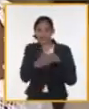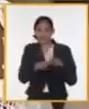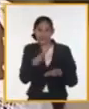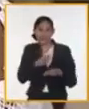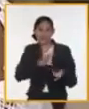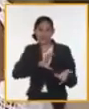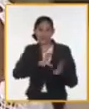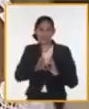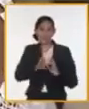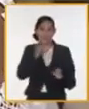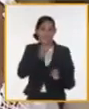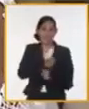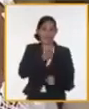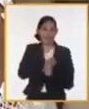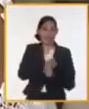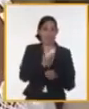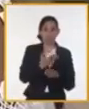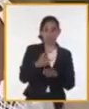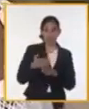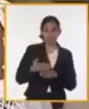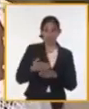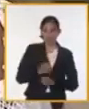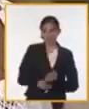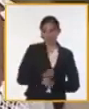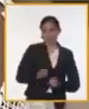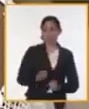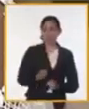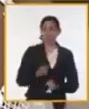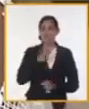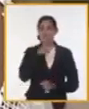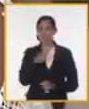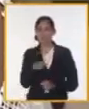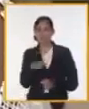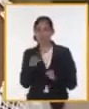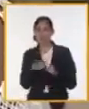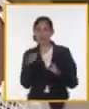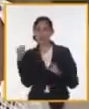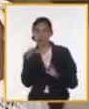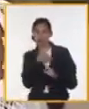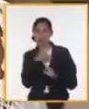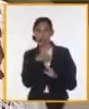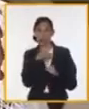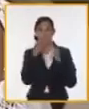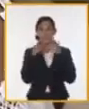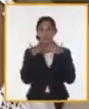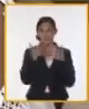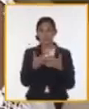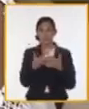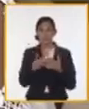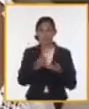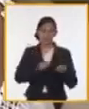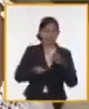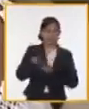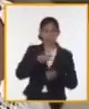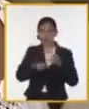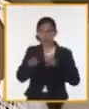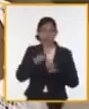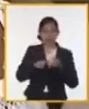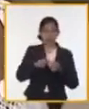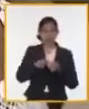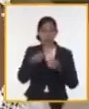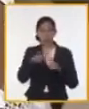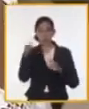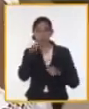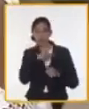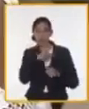de trabajo, en este caso paquetes tecnológicos, hemos tenido que hacer venta de tecnología, hemos tenido que hacer